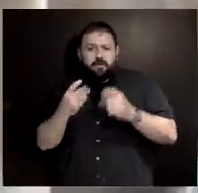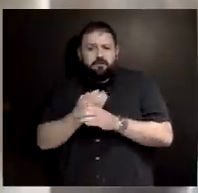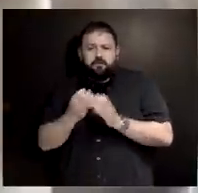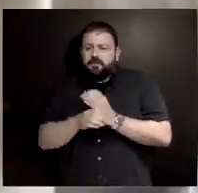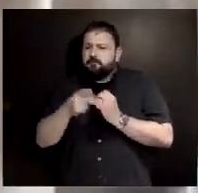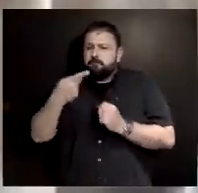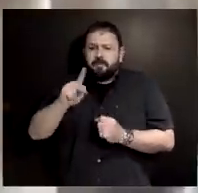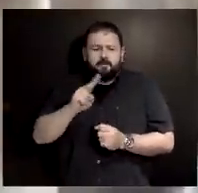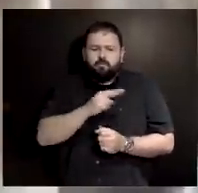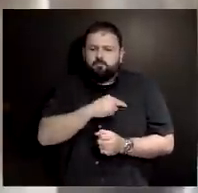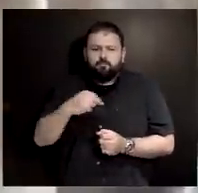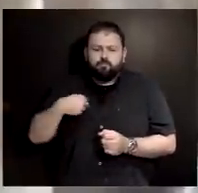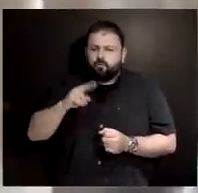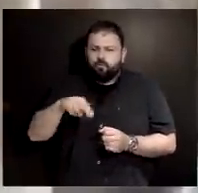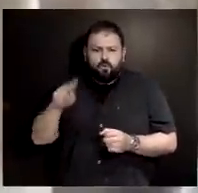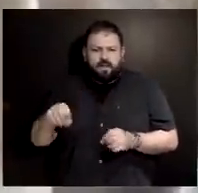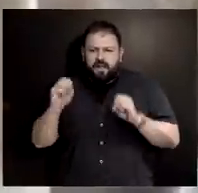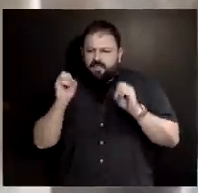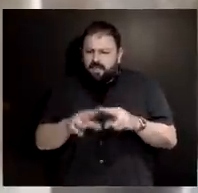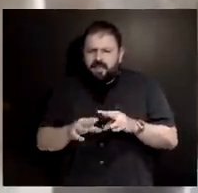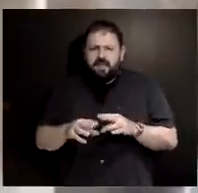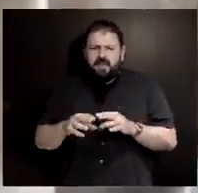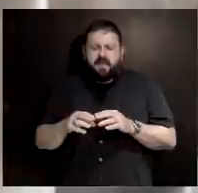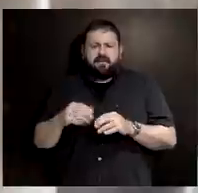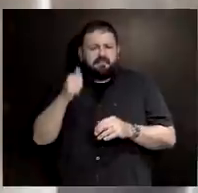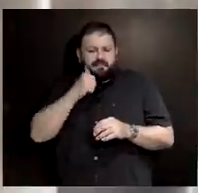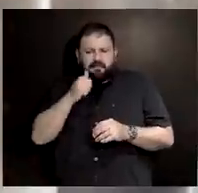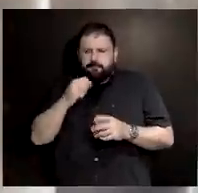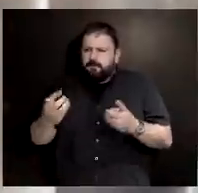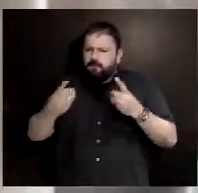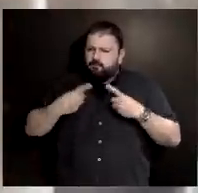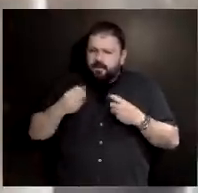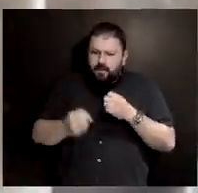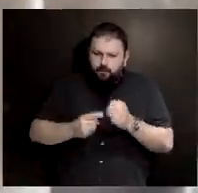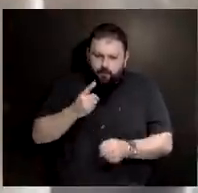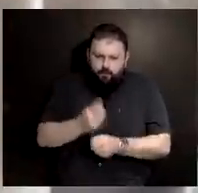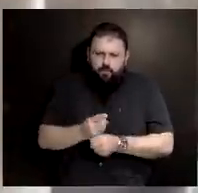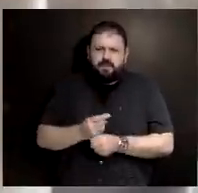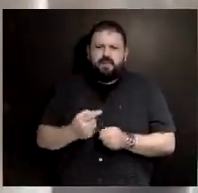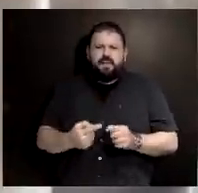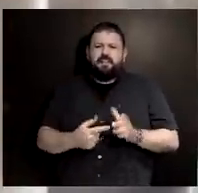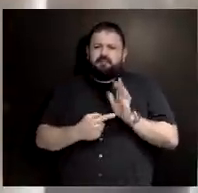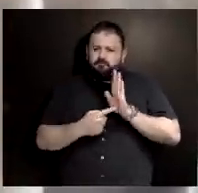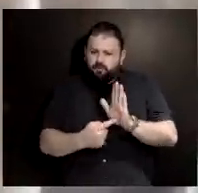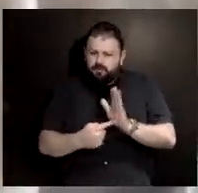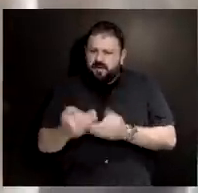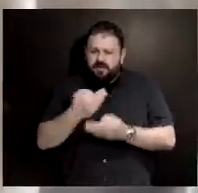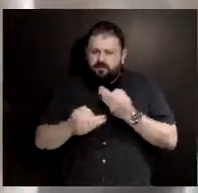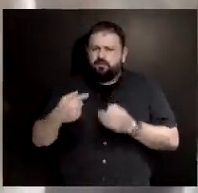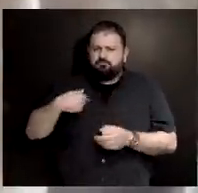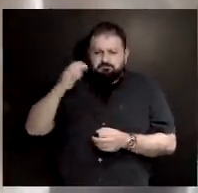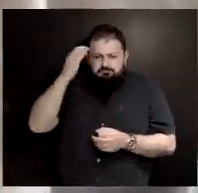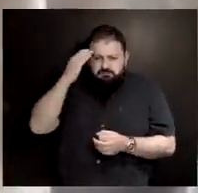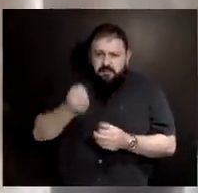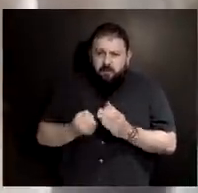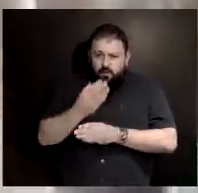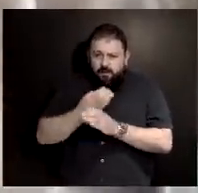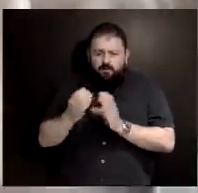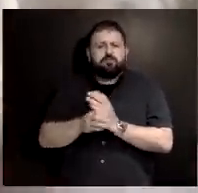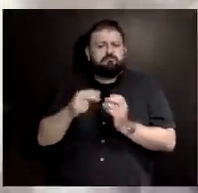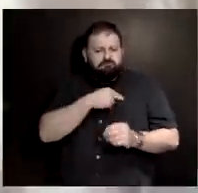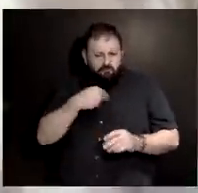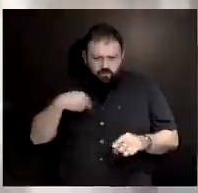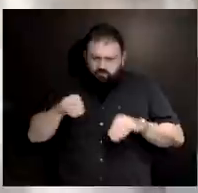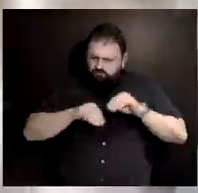dejar de visto la gran oportunidad que nos ha presentado tener que evolucionar y tener que adaptarnos. Y bueno, hemos trabajado muy